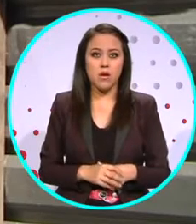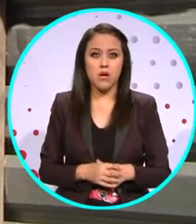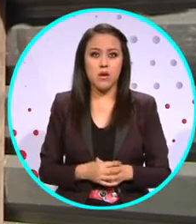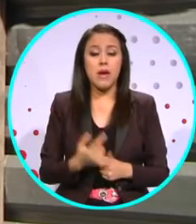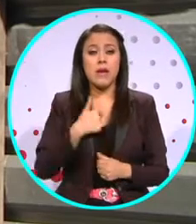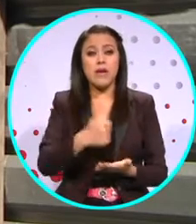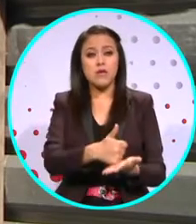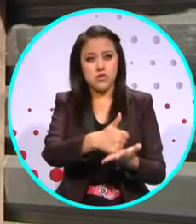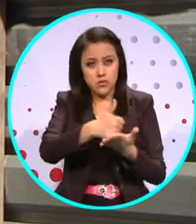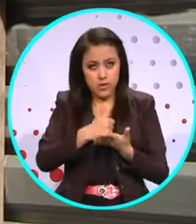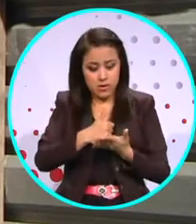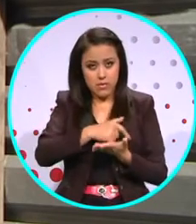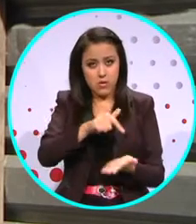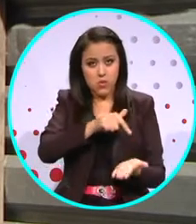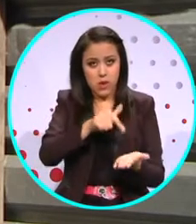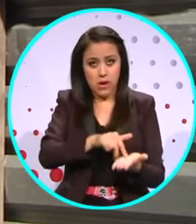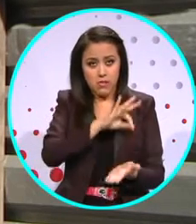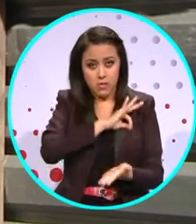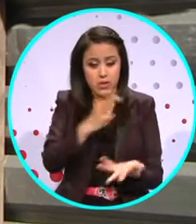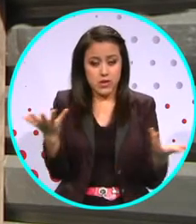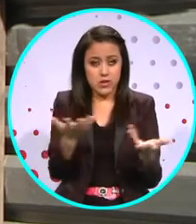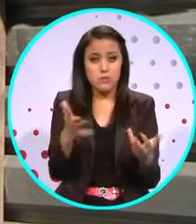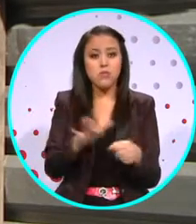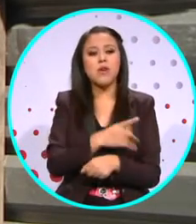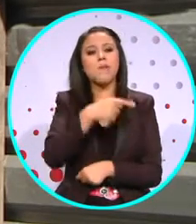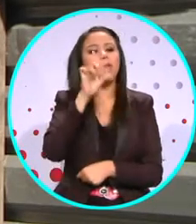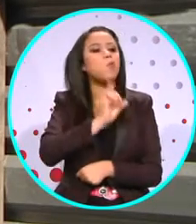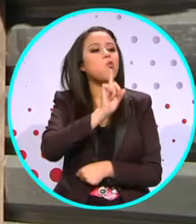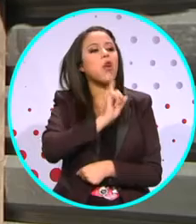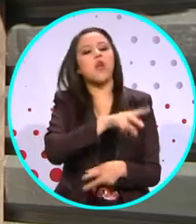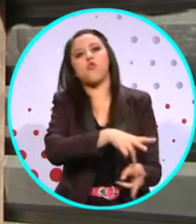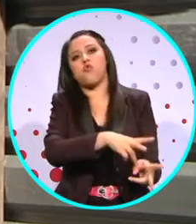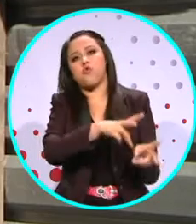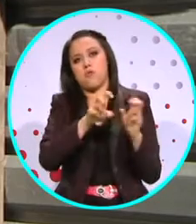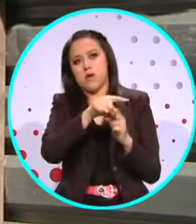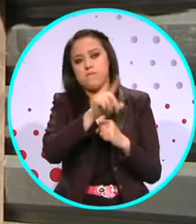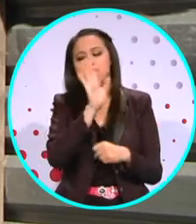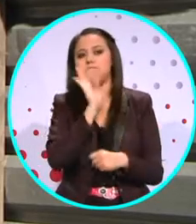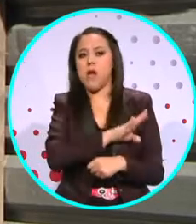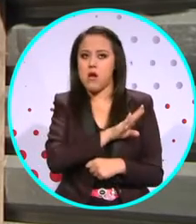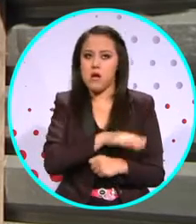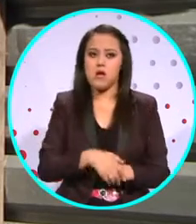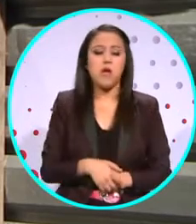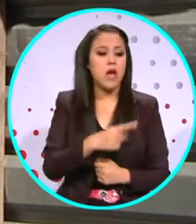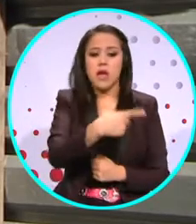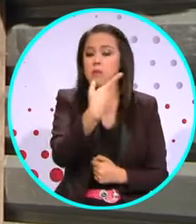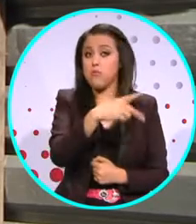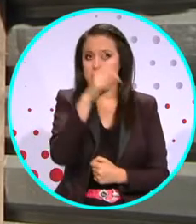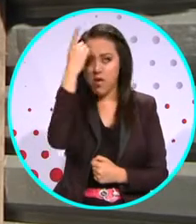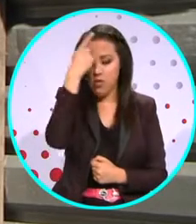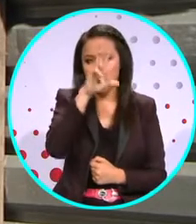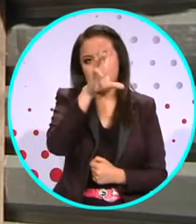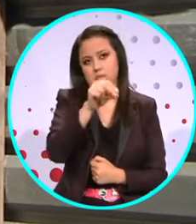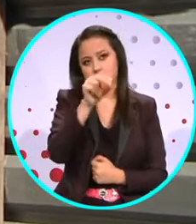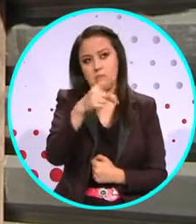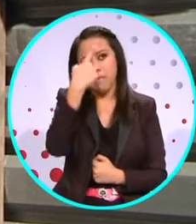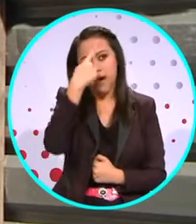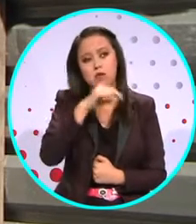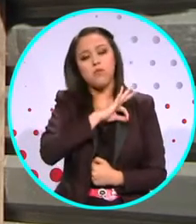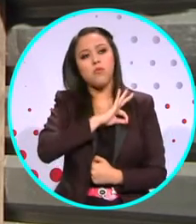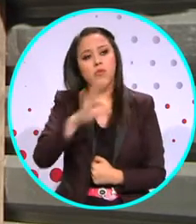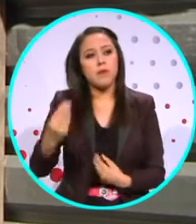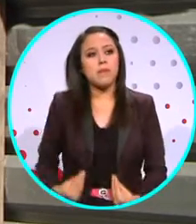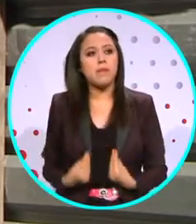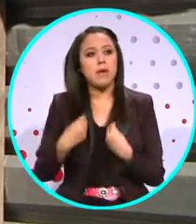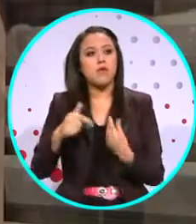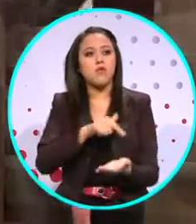ayuden a recuperar esa parte de terreno que la señora tomó sin ser ella la dueña, para poder así yo tener